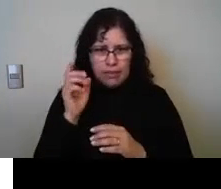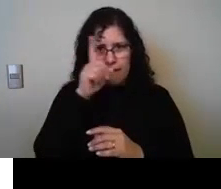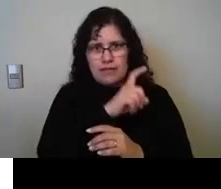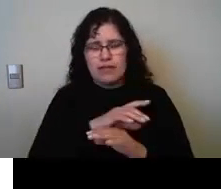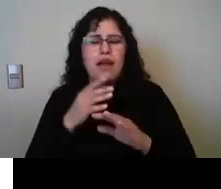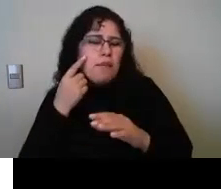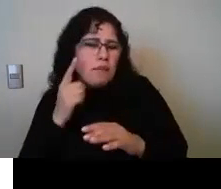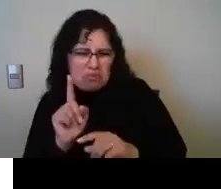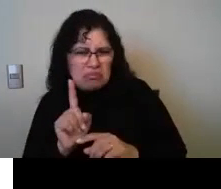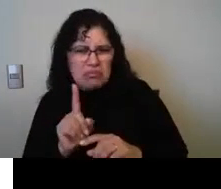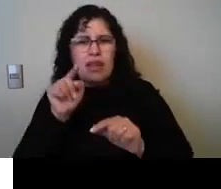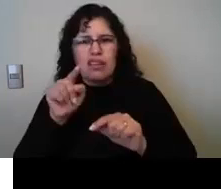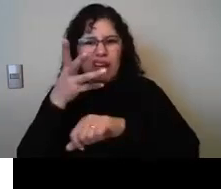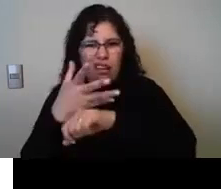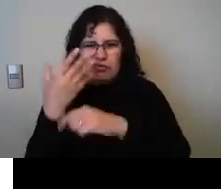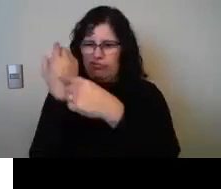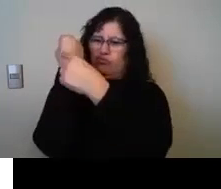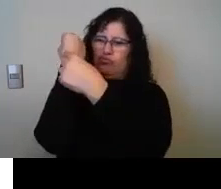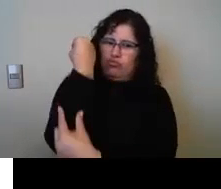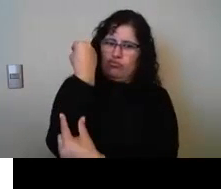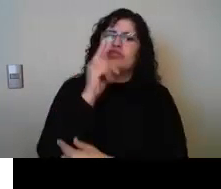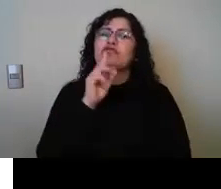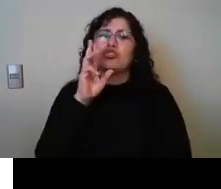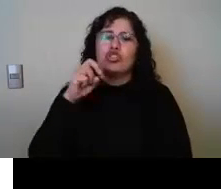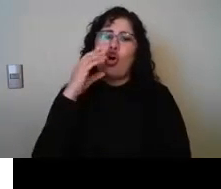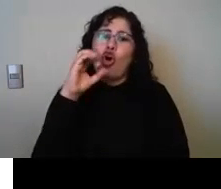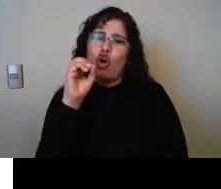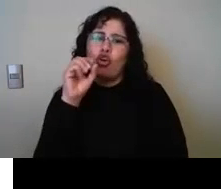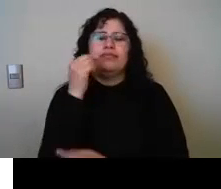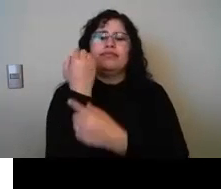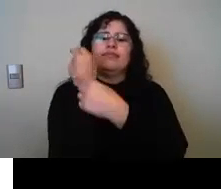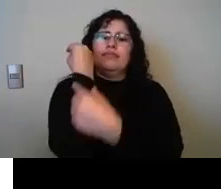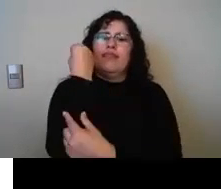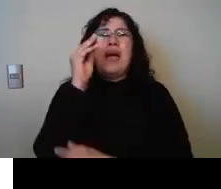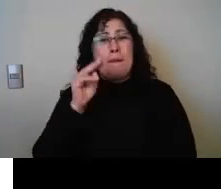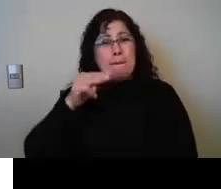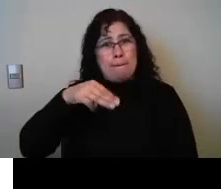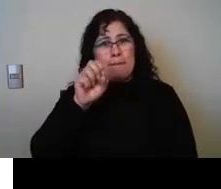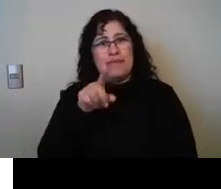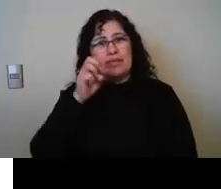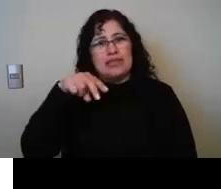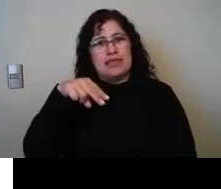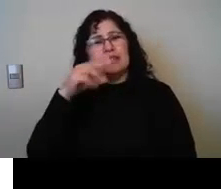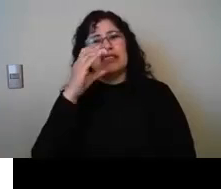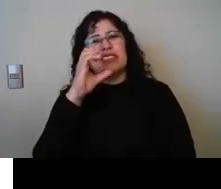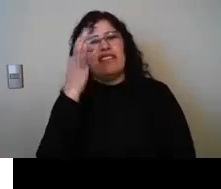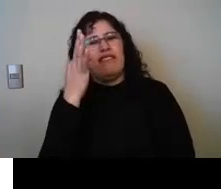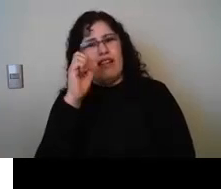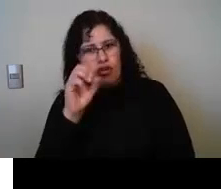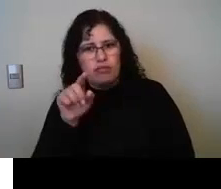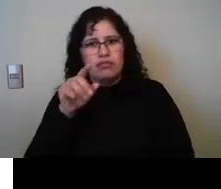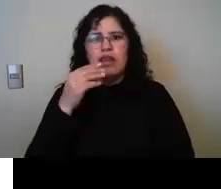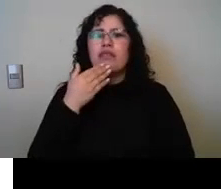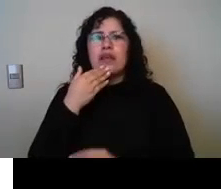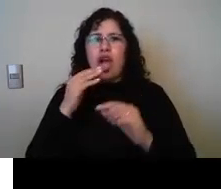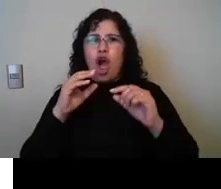tronco encefálico. Aquí tenemos lo que es el mesencéfalo, los folículos superiores,